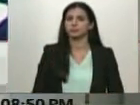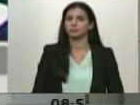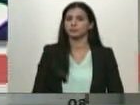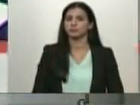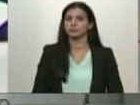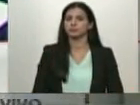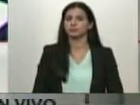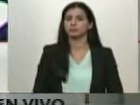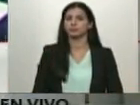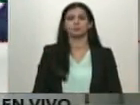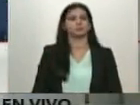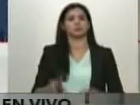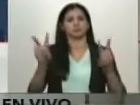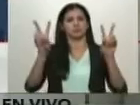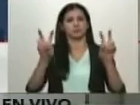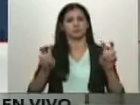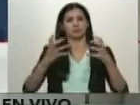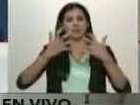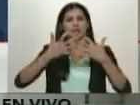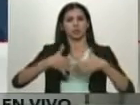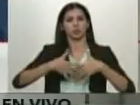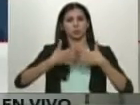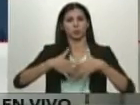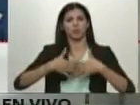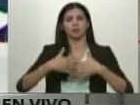en el campo de la industria,